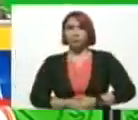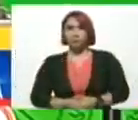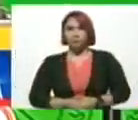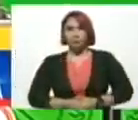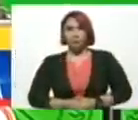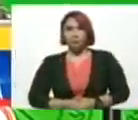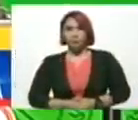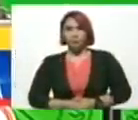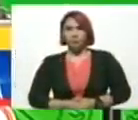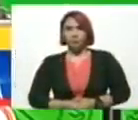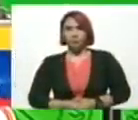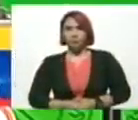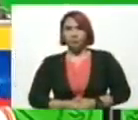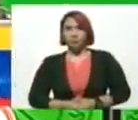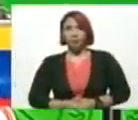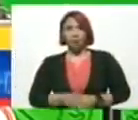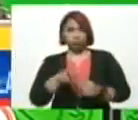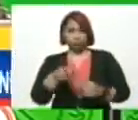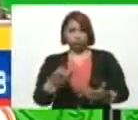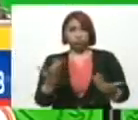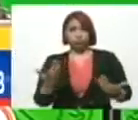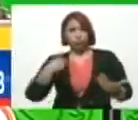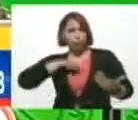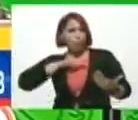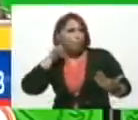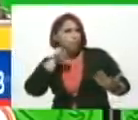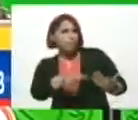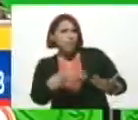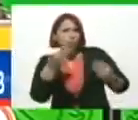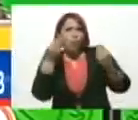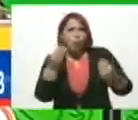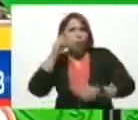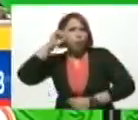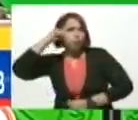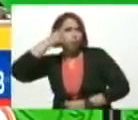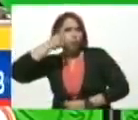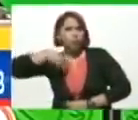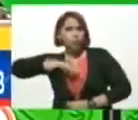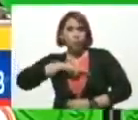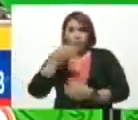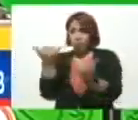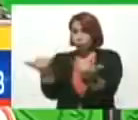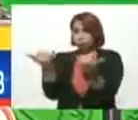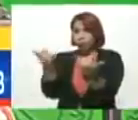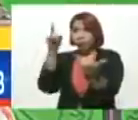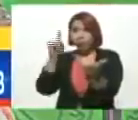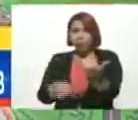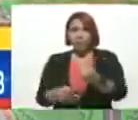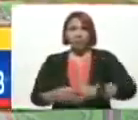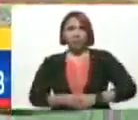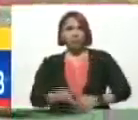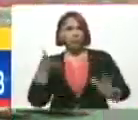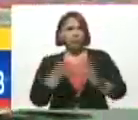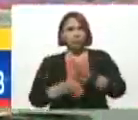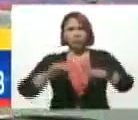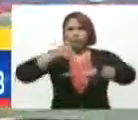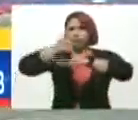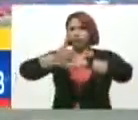Y de ahí viene nuestra doctrina, como lo recordábamos recientemente con el fallecimiento del general en